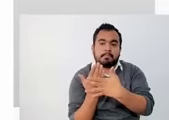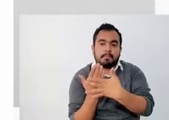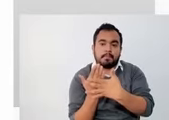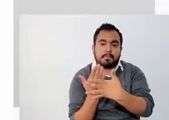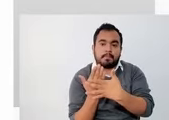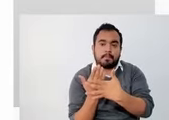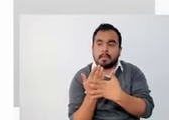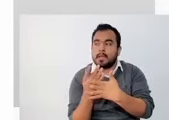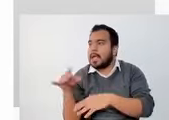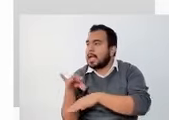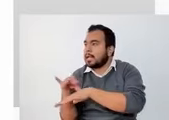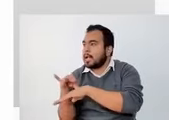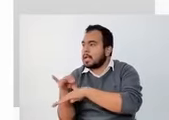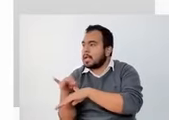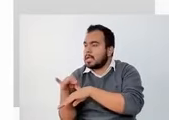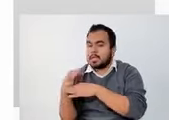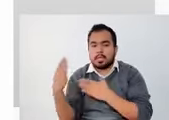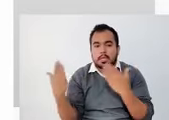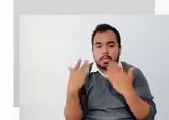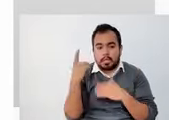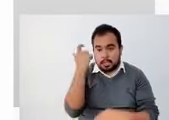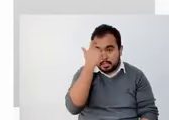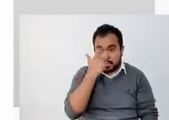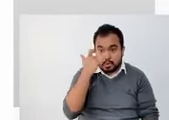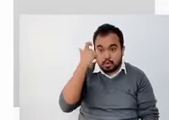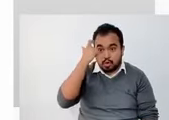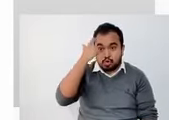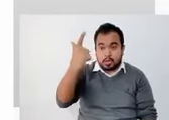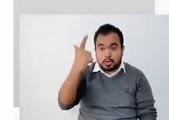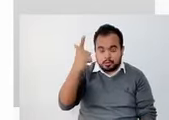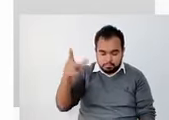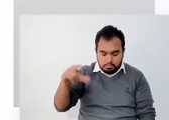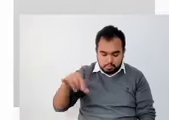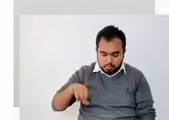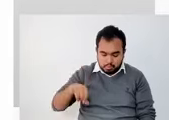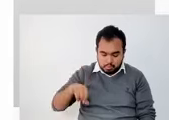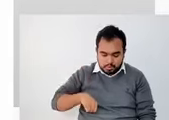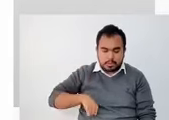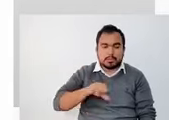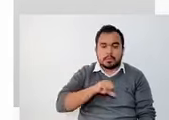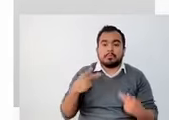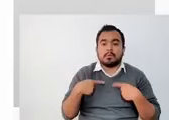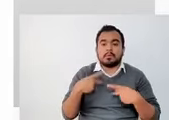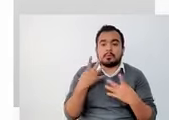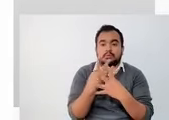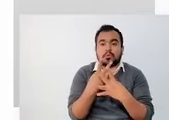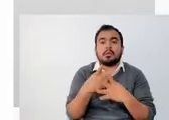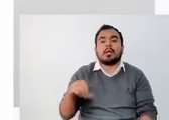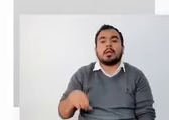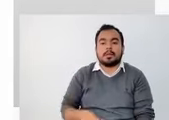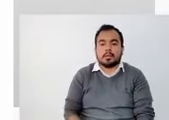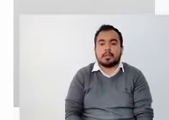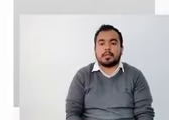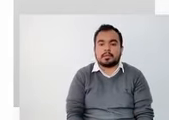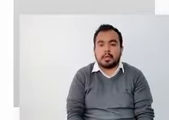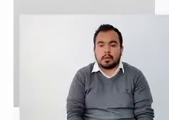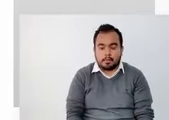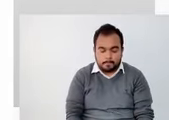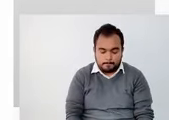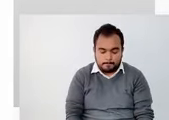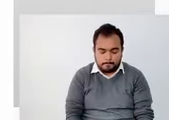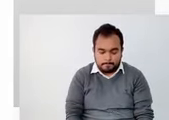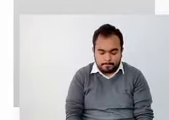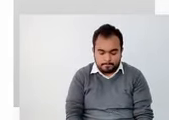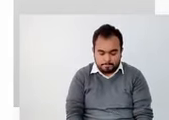realidad. Esas teorías, sin embargo, no interesaron a los penalistas, a pesar de que decían que estaban interesados en incrementar el contenido empírico de su propia